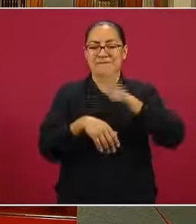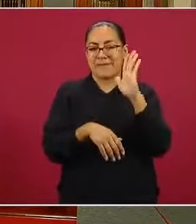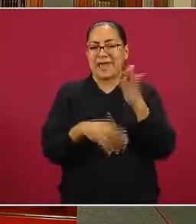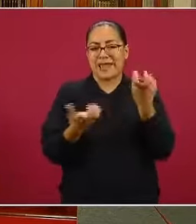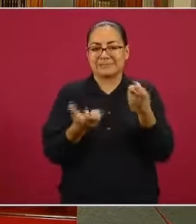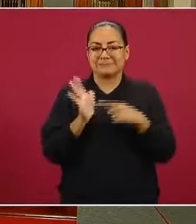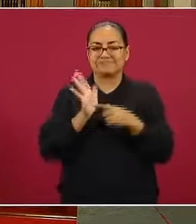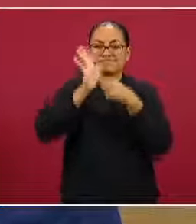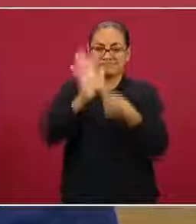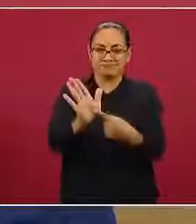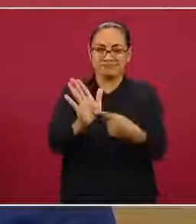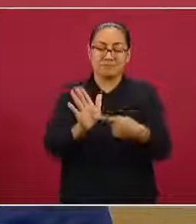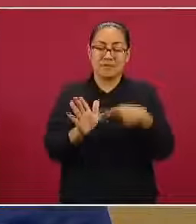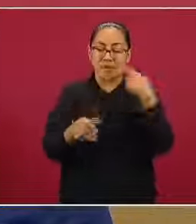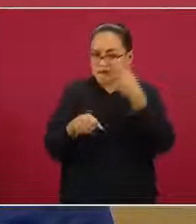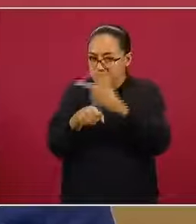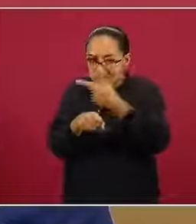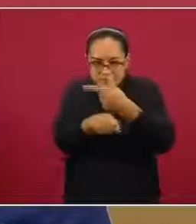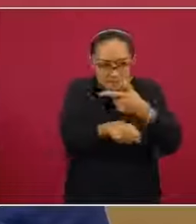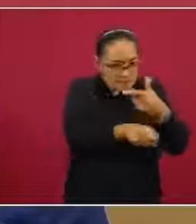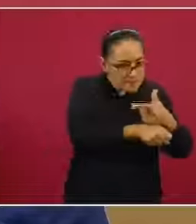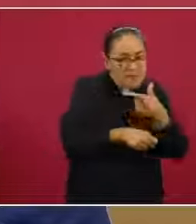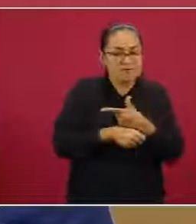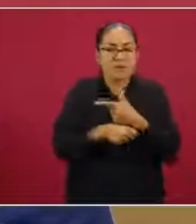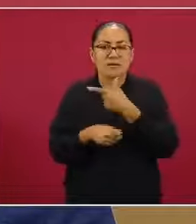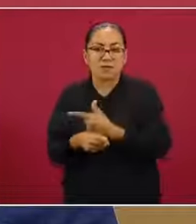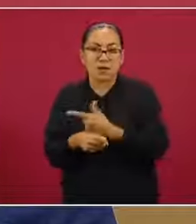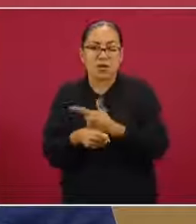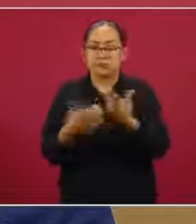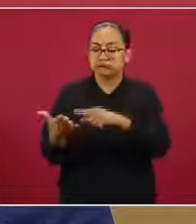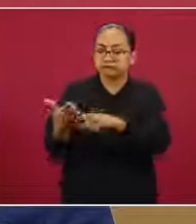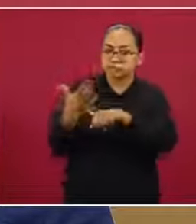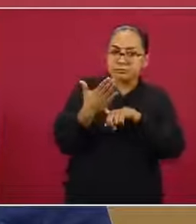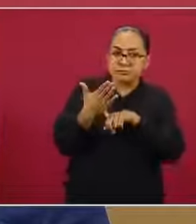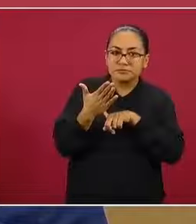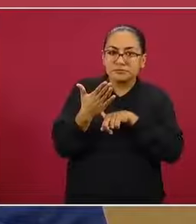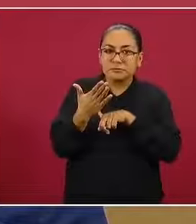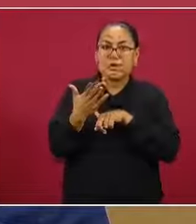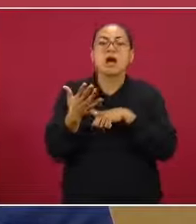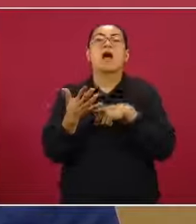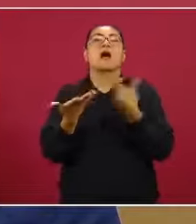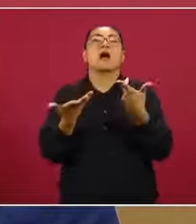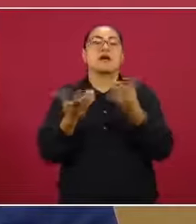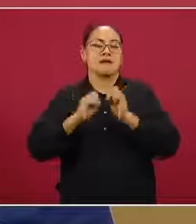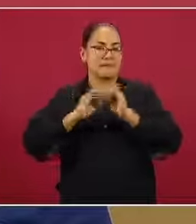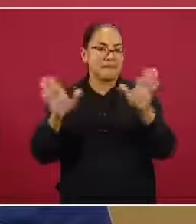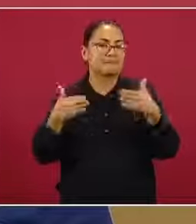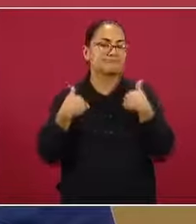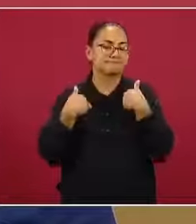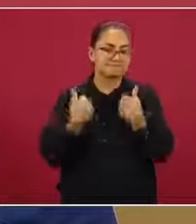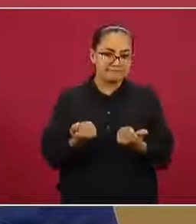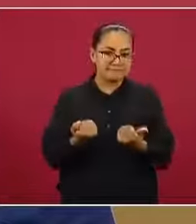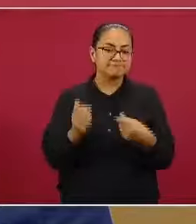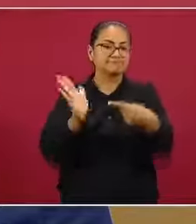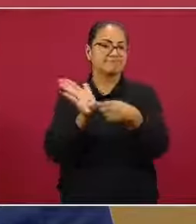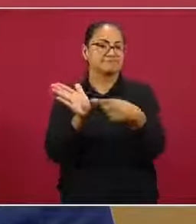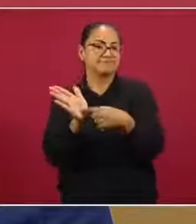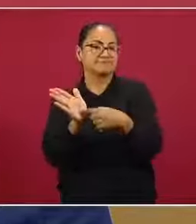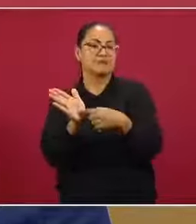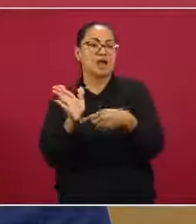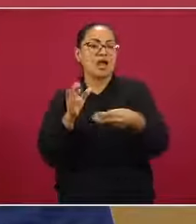la identificación de cuándo debemos explicitar con un sello que un alimento tiene un exceso